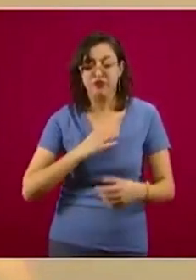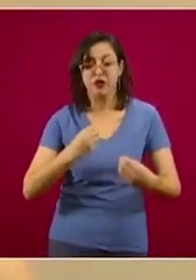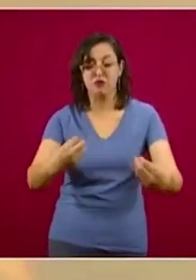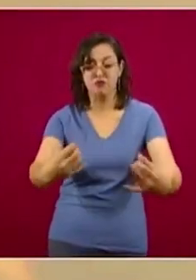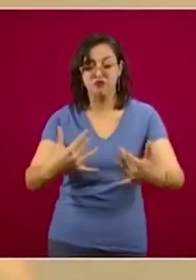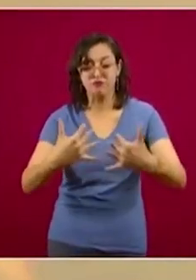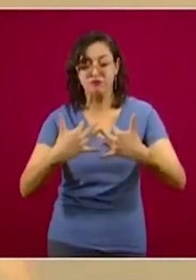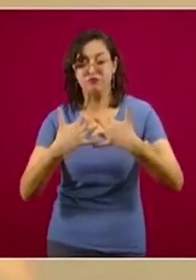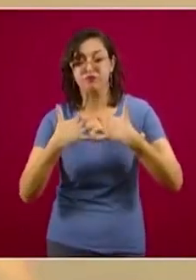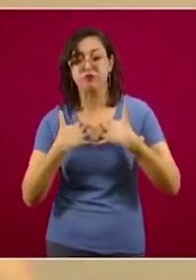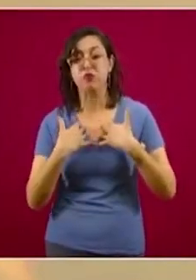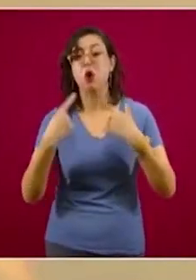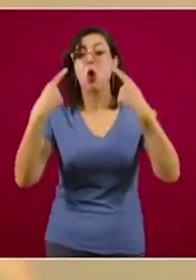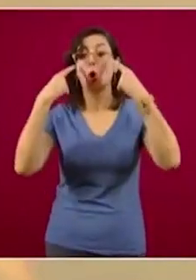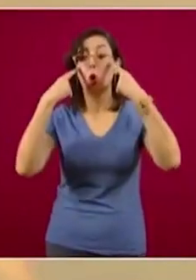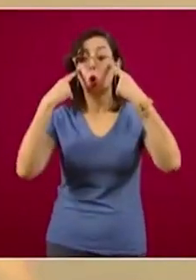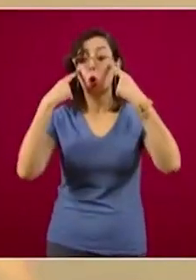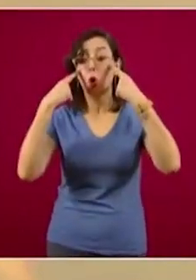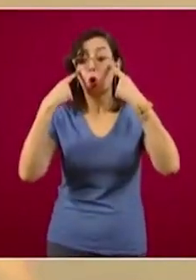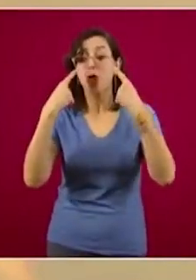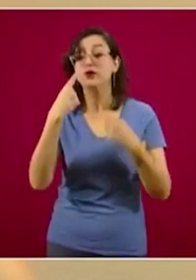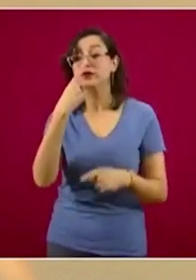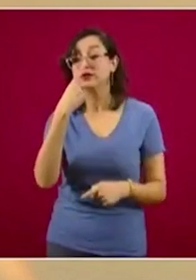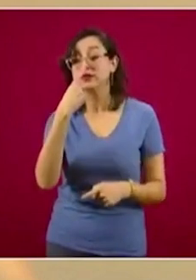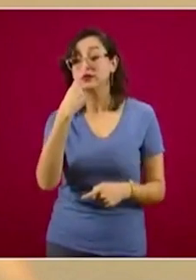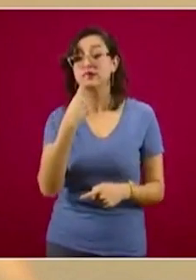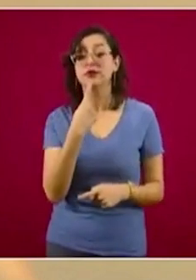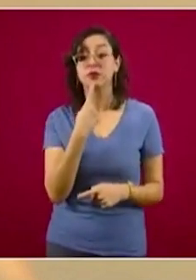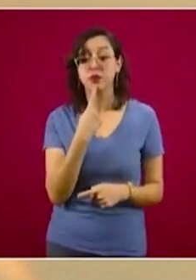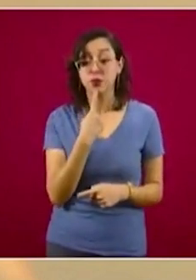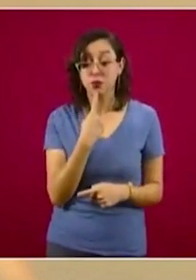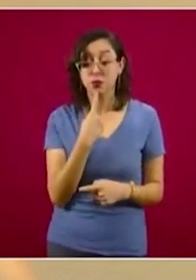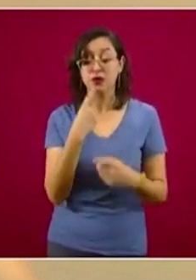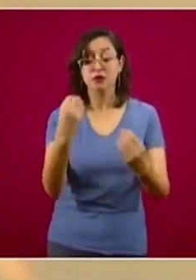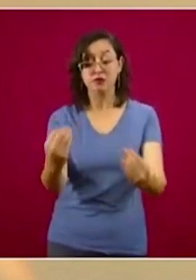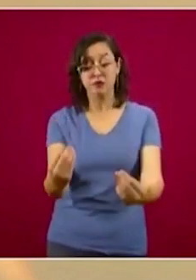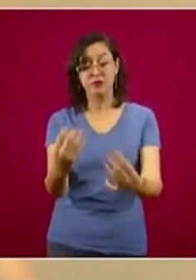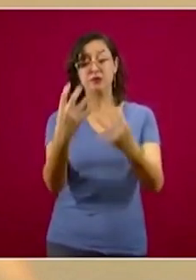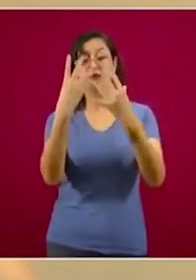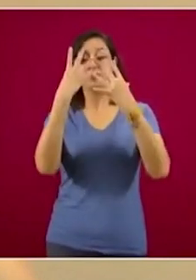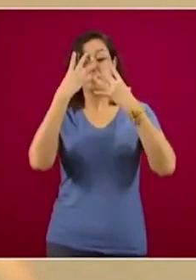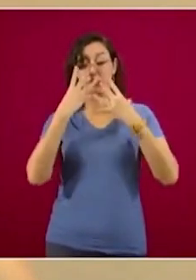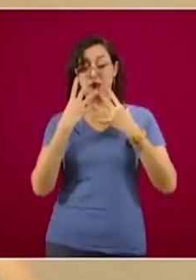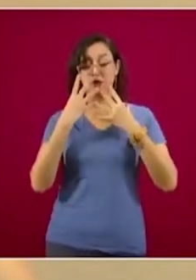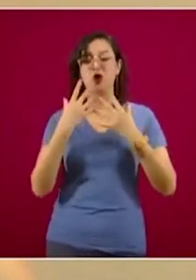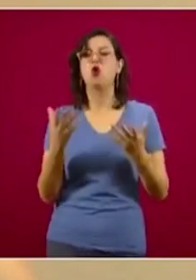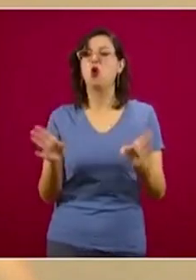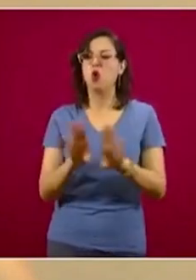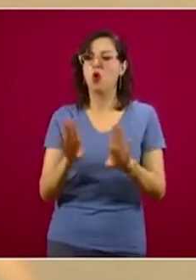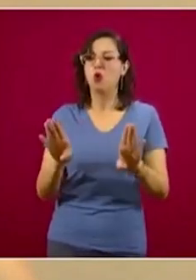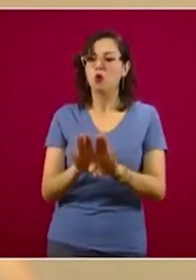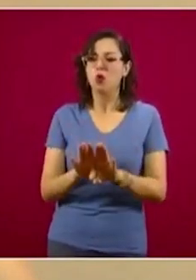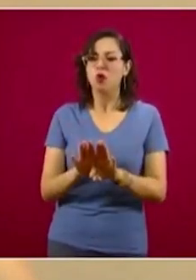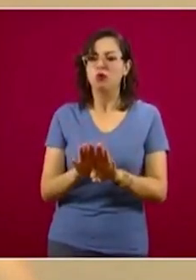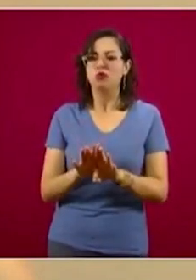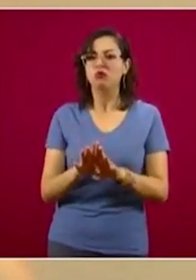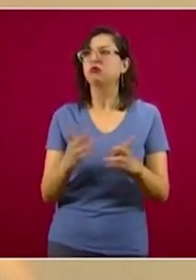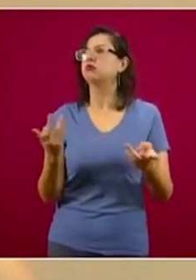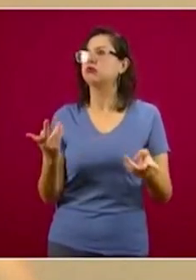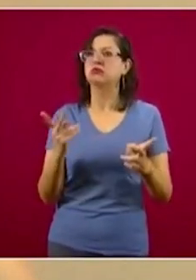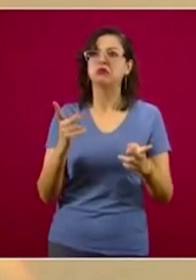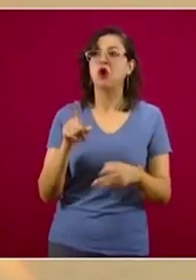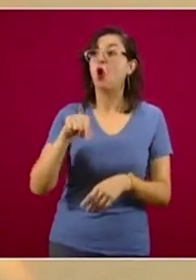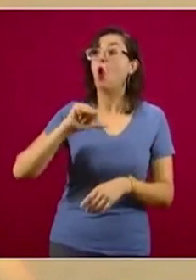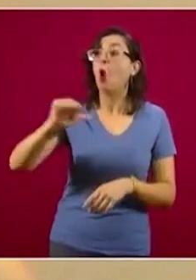los virus entran por los ojos por la nariz y por la boca y los virus nos los transmiten otras personas que estén infectadas y que